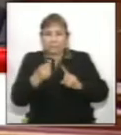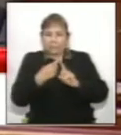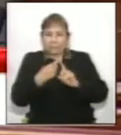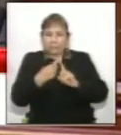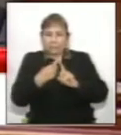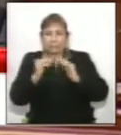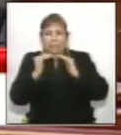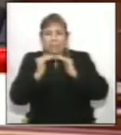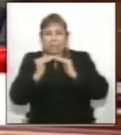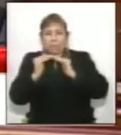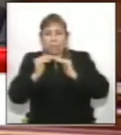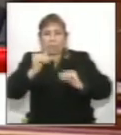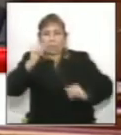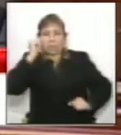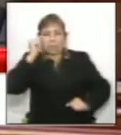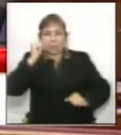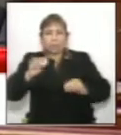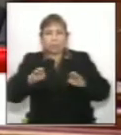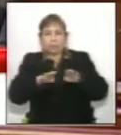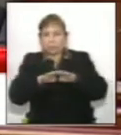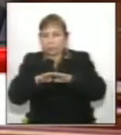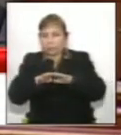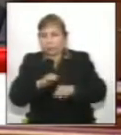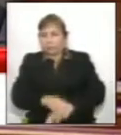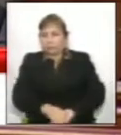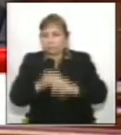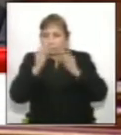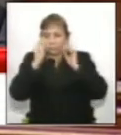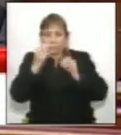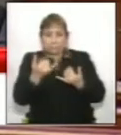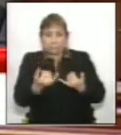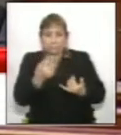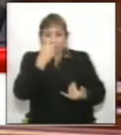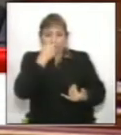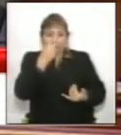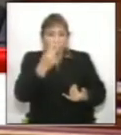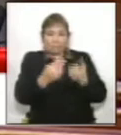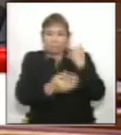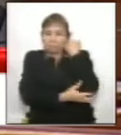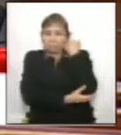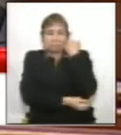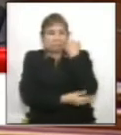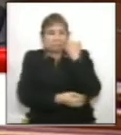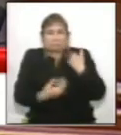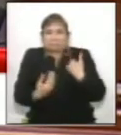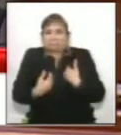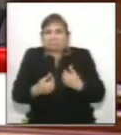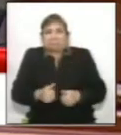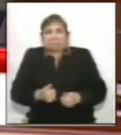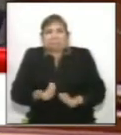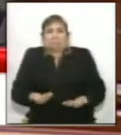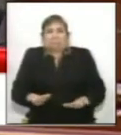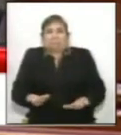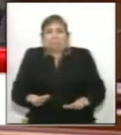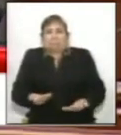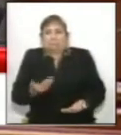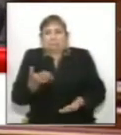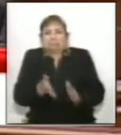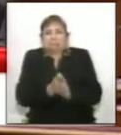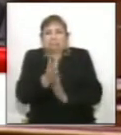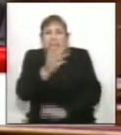en igualdad de derechos y oportunidades. Hoy vemos que los pobres no tienen otra opción que ir a morir a los